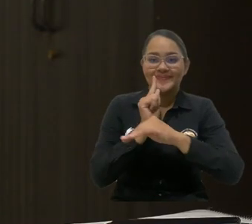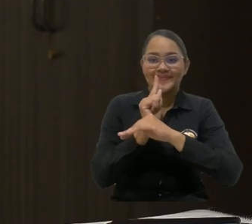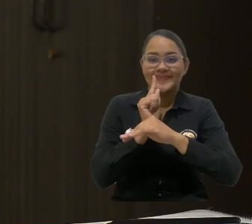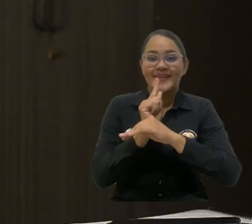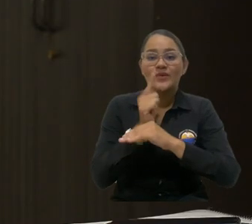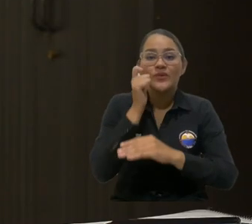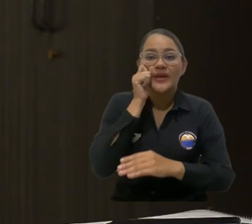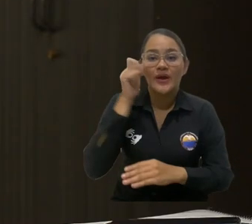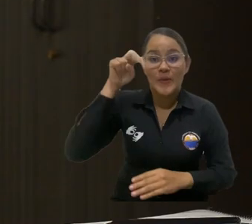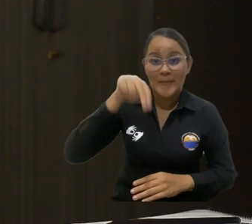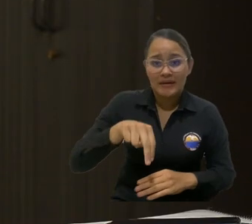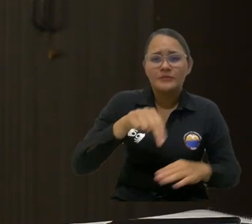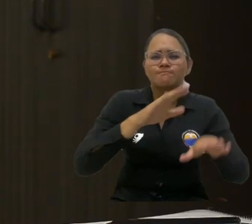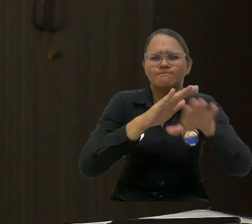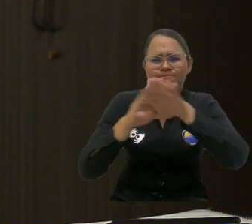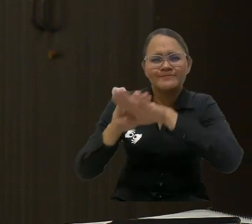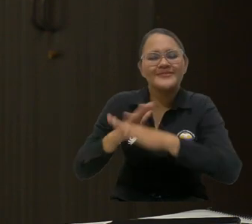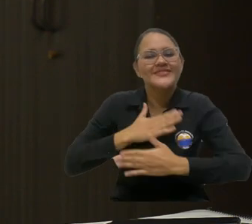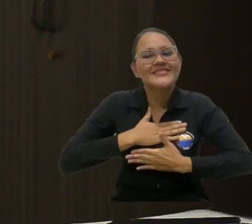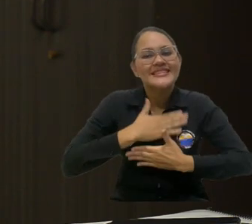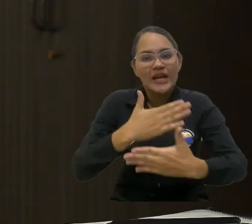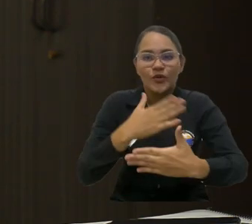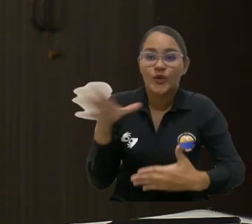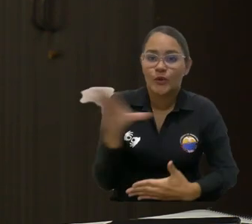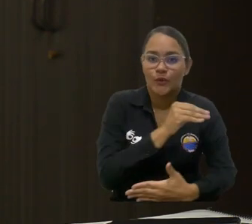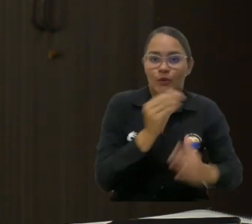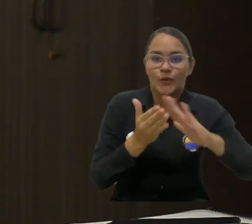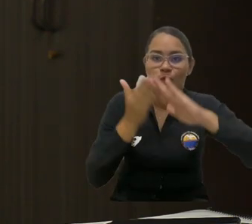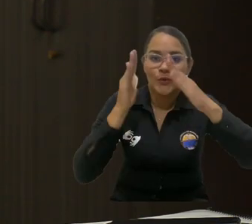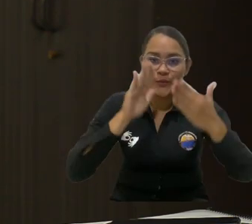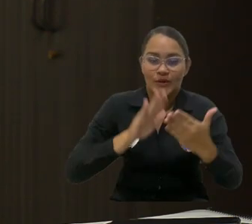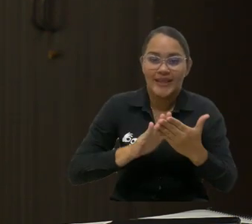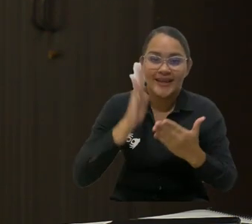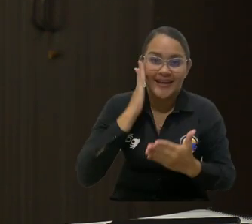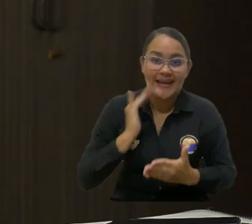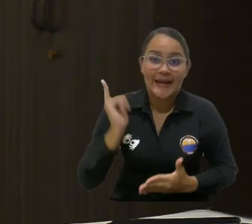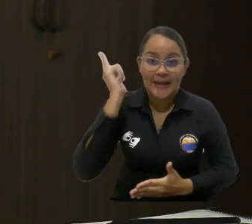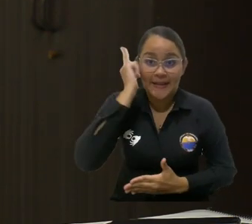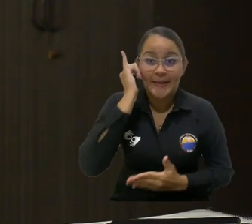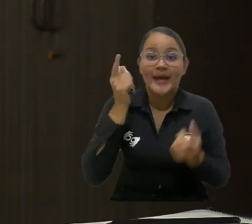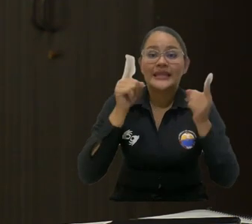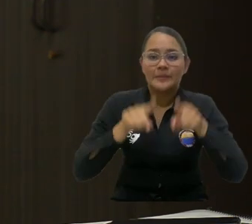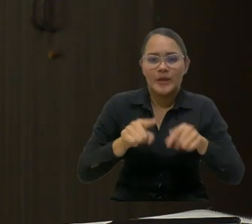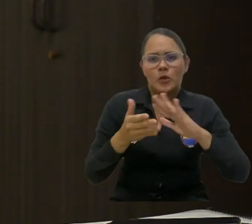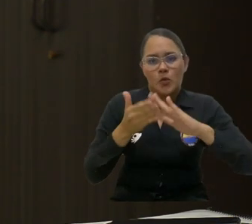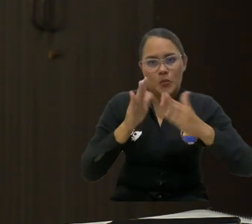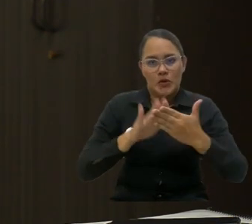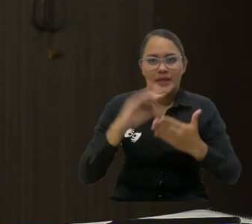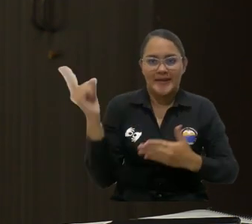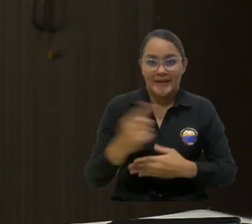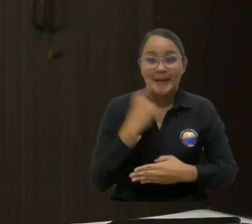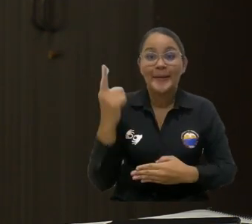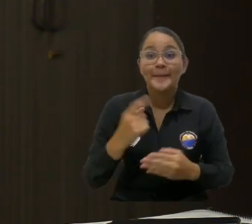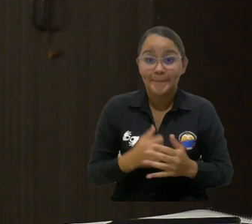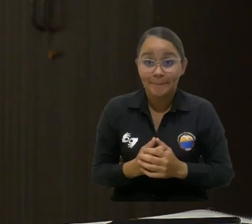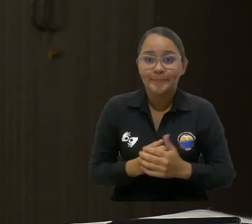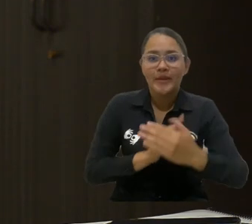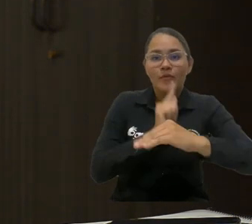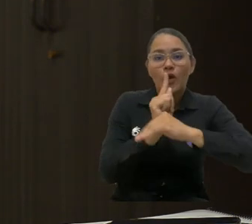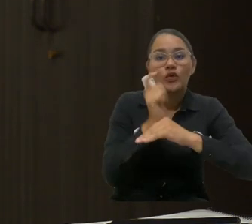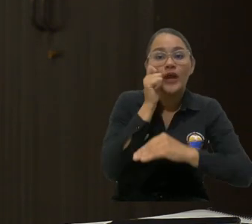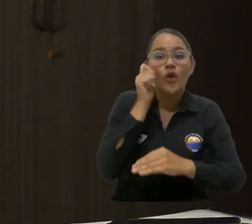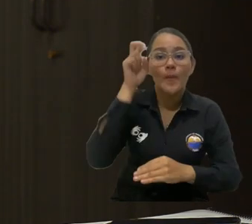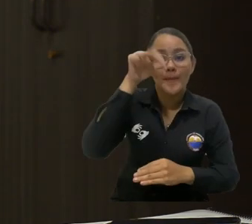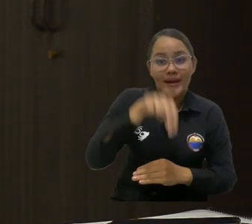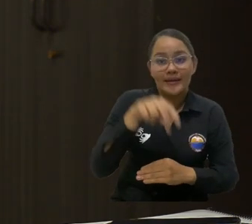Desde la Facultad de Humanidades enviamos un cordial saludo a toda la comunidad académica y a la comunidad en general. La